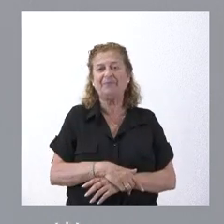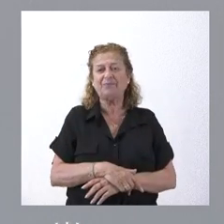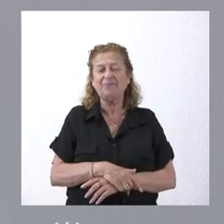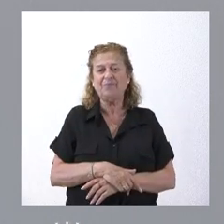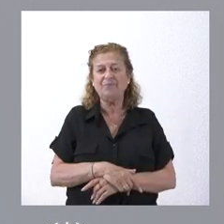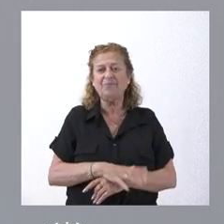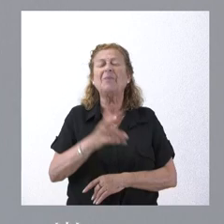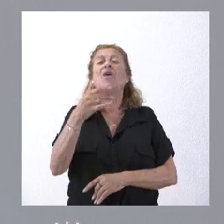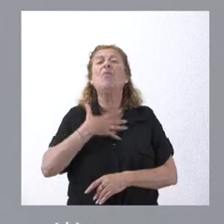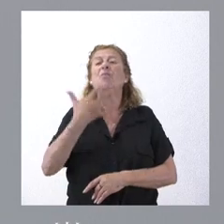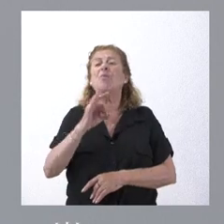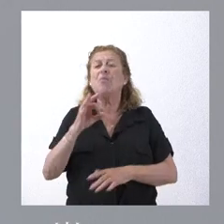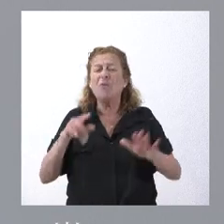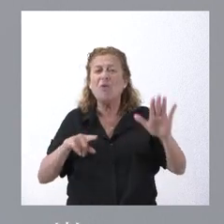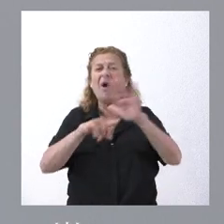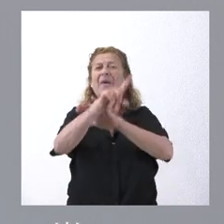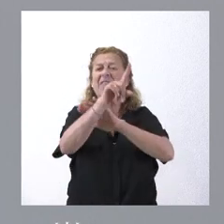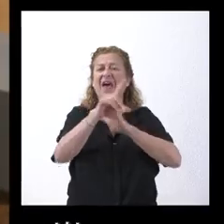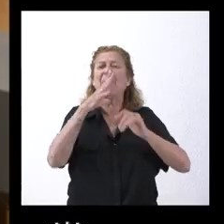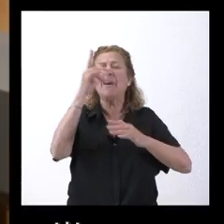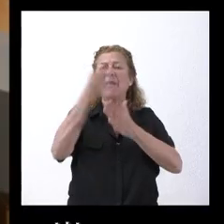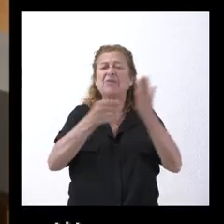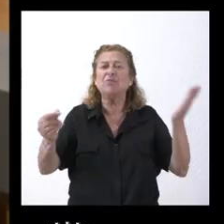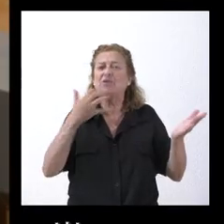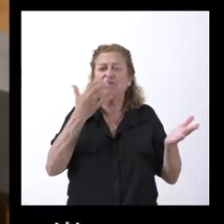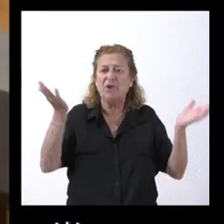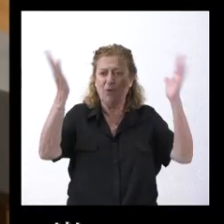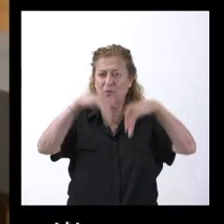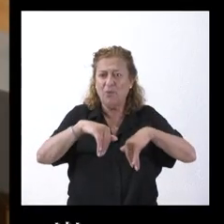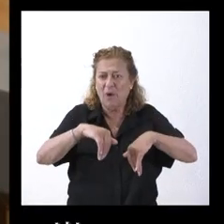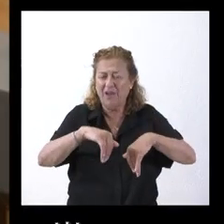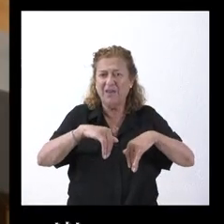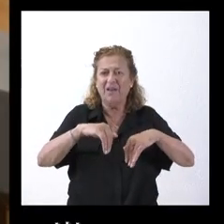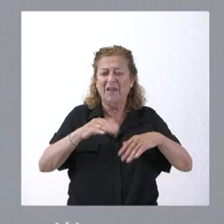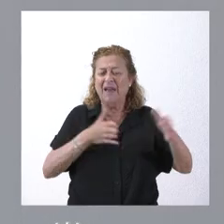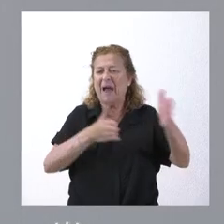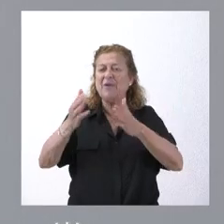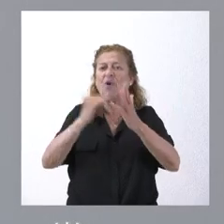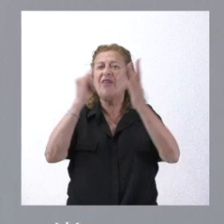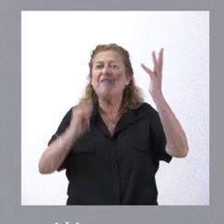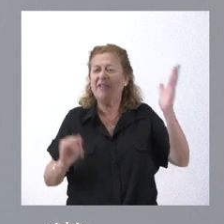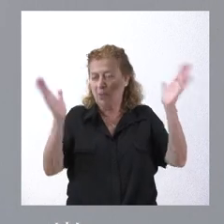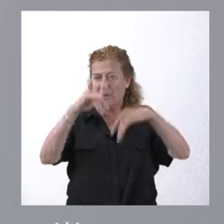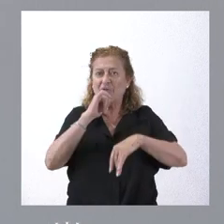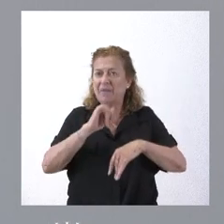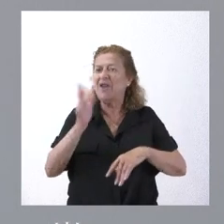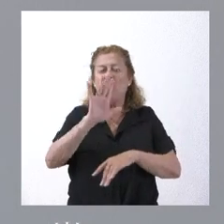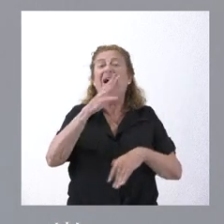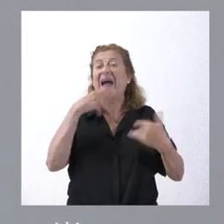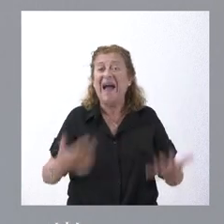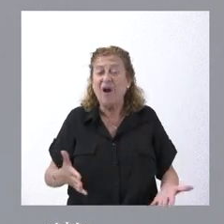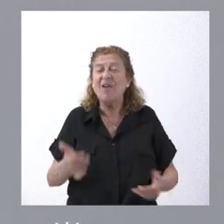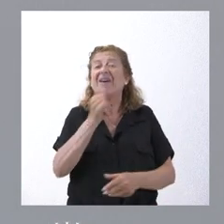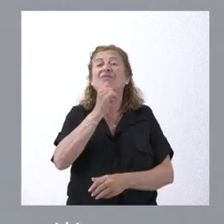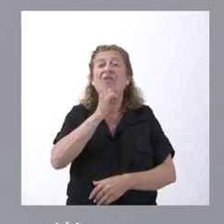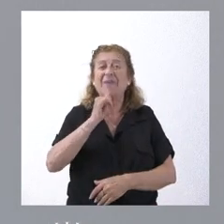¿Cómo se puede avanzar en la elaboración del presupuesto si no se ha aprobado la senda de déficit? Bueno, a día de hoy ni siquiera tenemos todavía el dato de